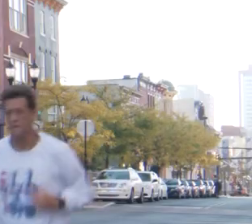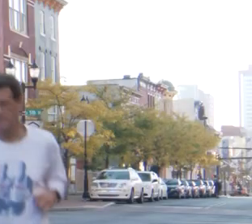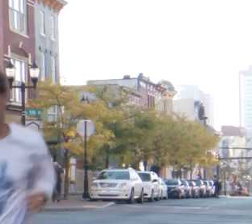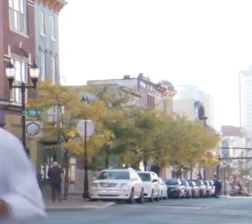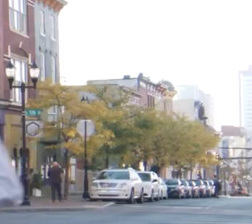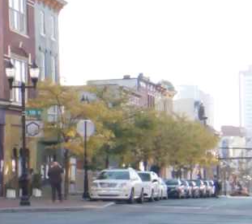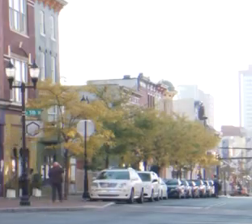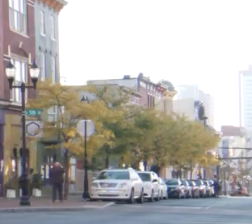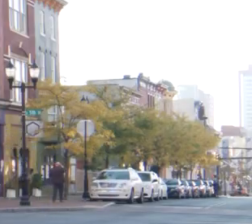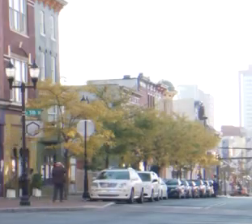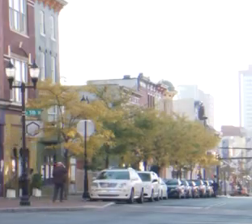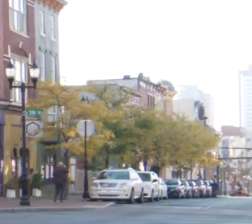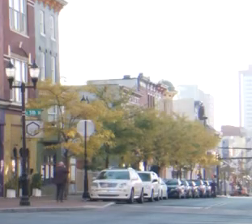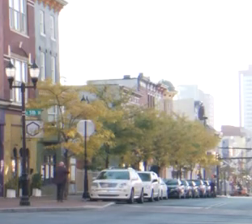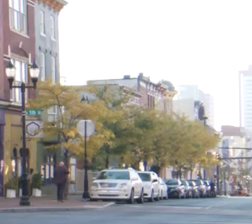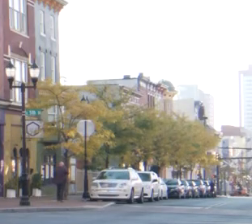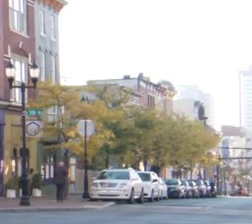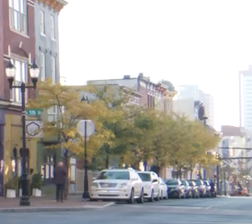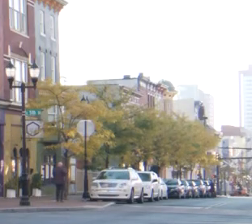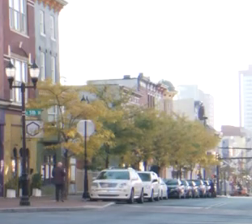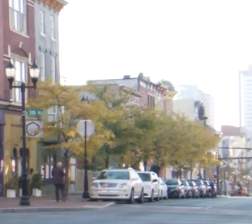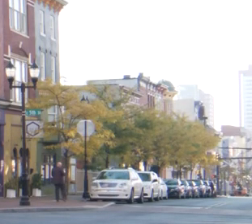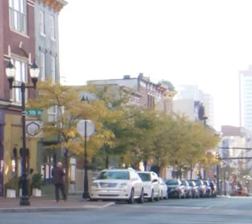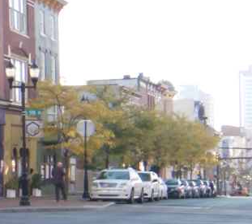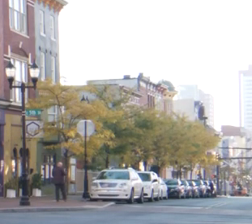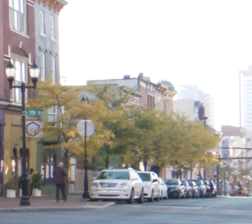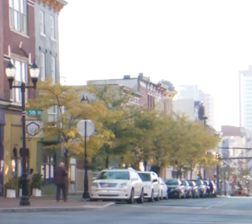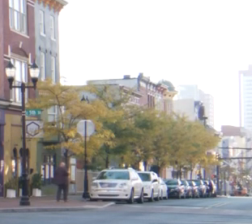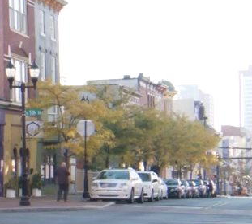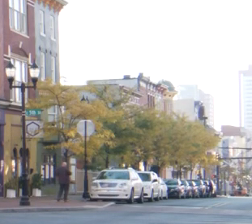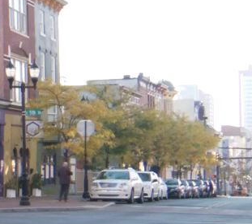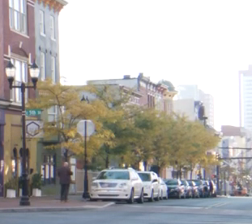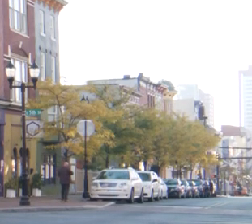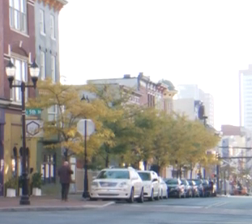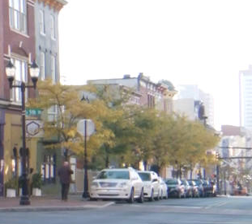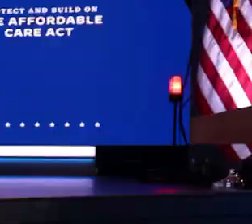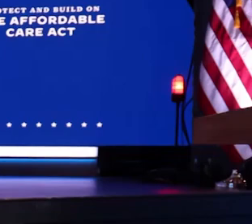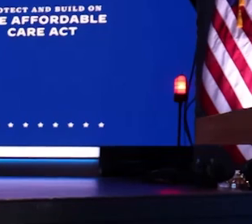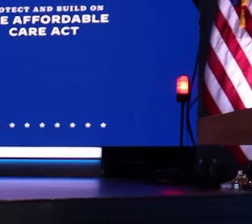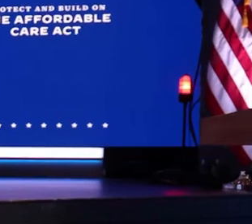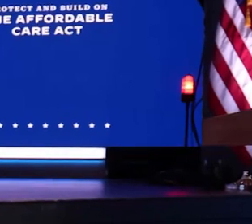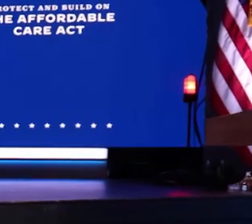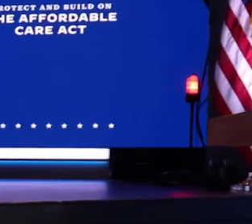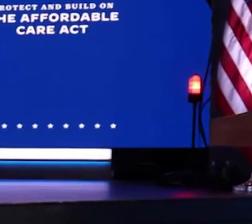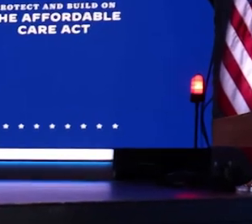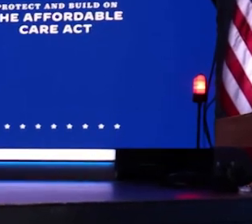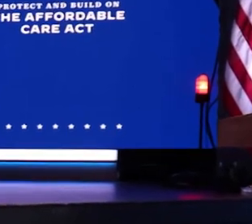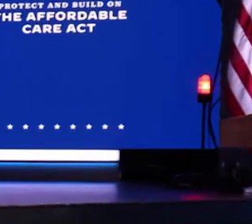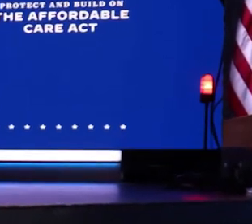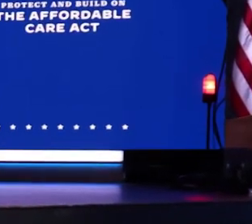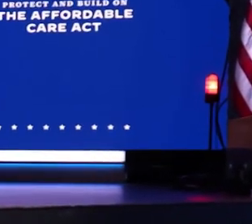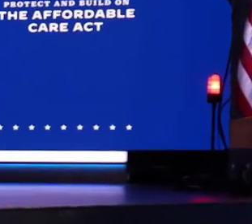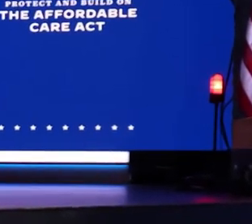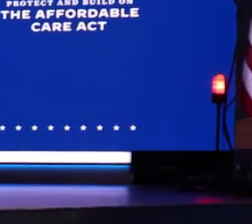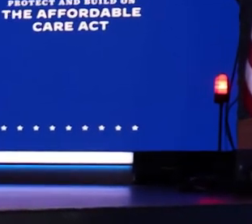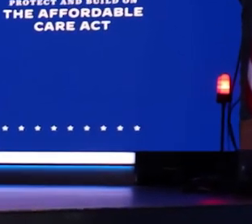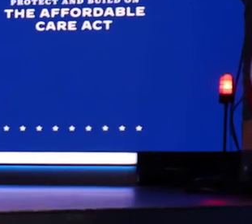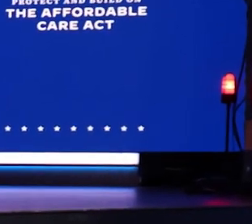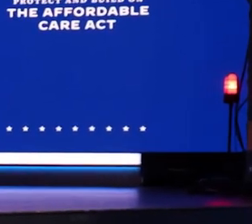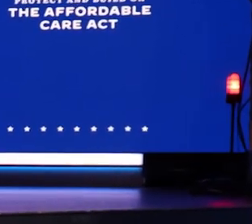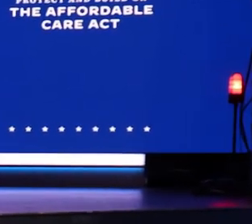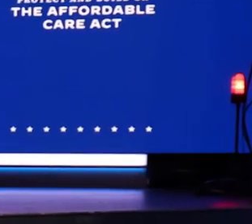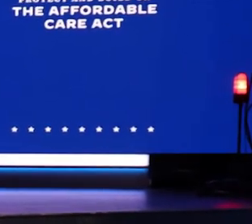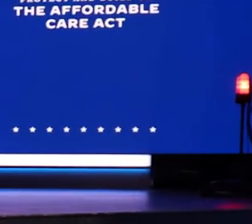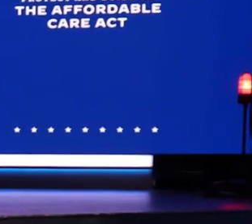durante la mañana del martes baiden habló telefónicamente con seis líderes de naciones aliadas entre ellos alemania francia e